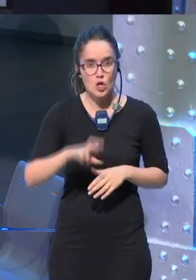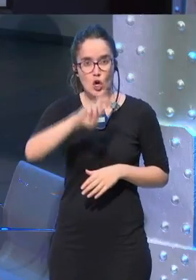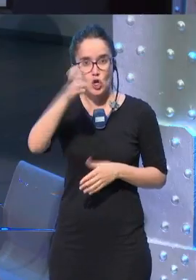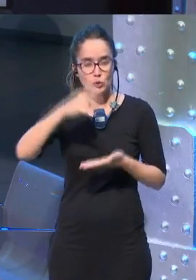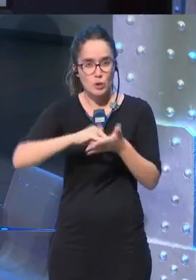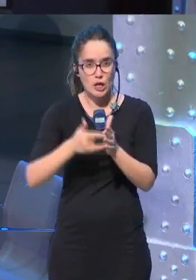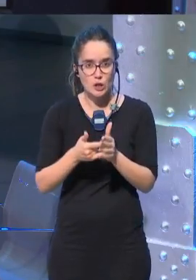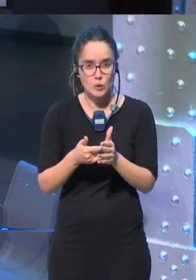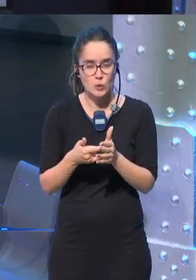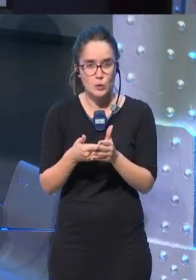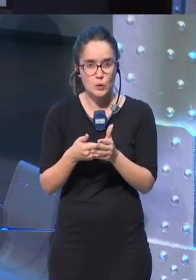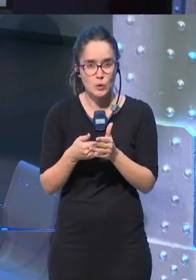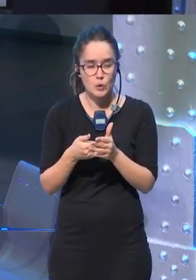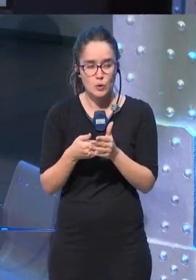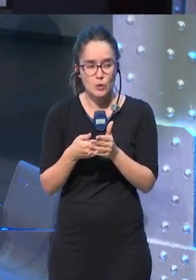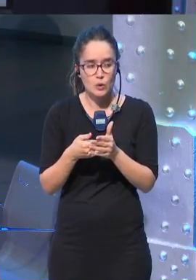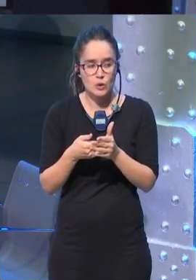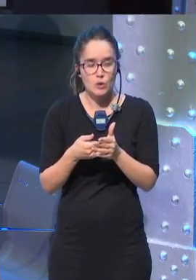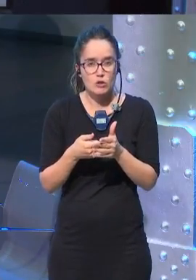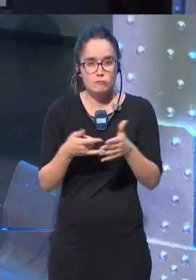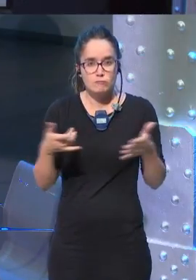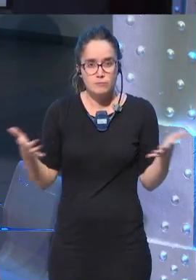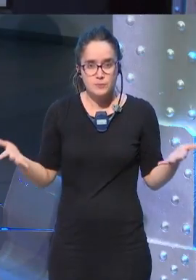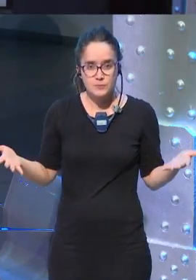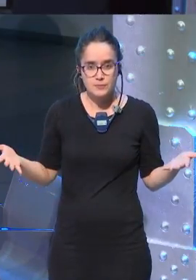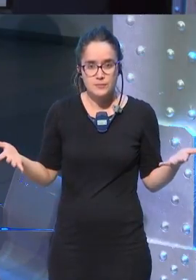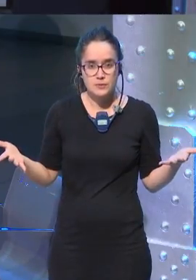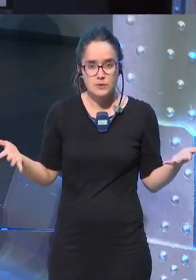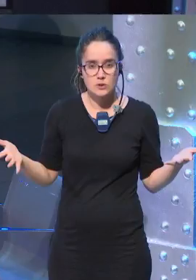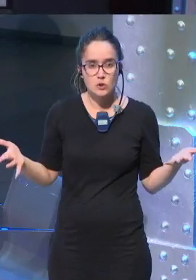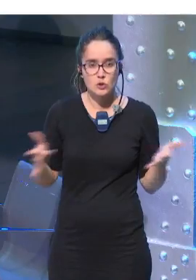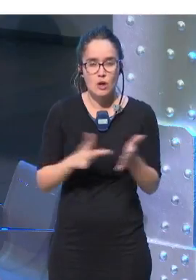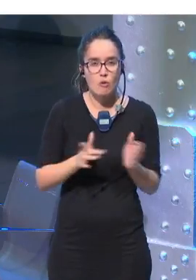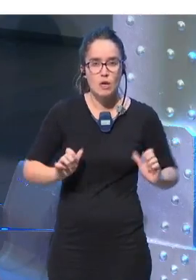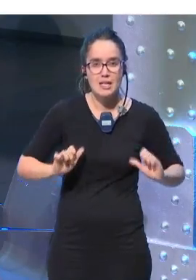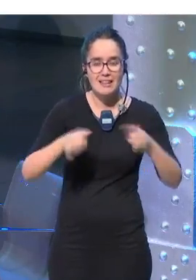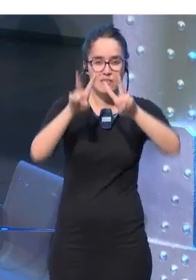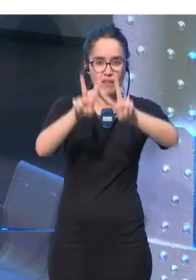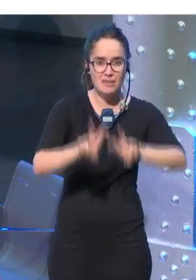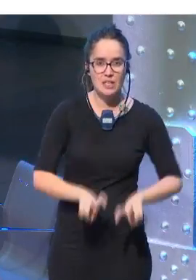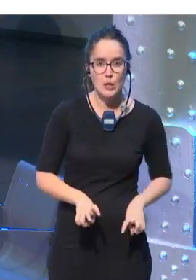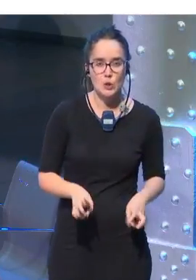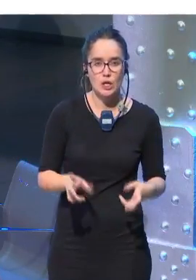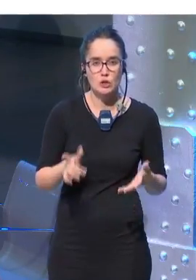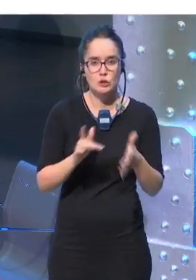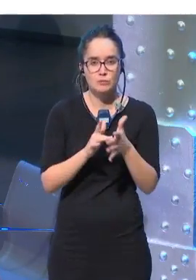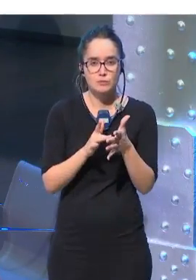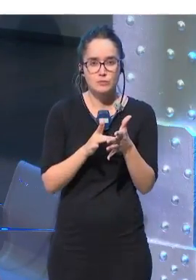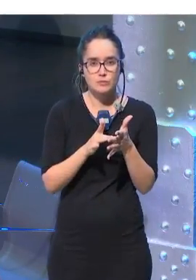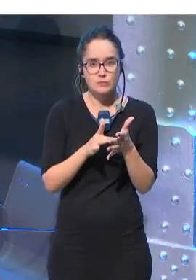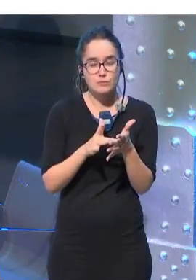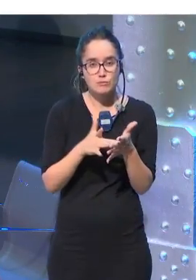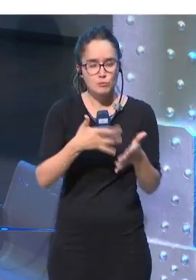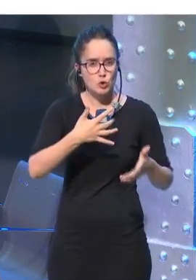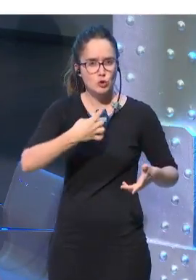Otro proyecto me lleva a una iniciativa de investigación que tuvimos la